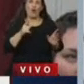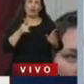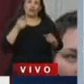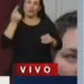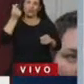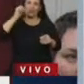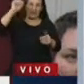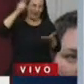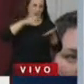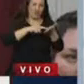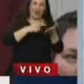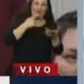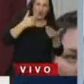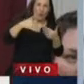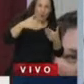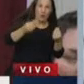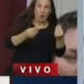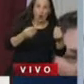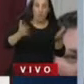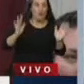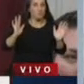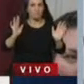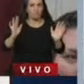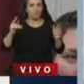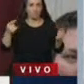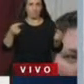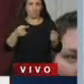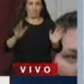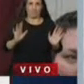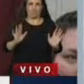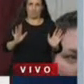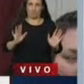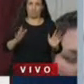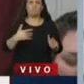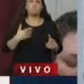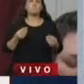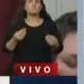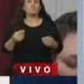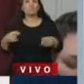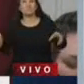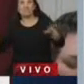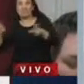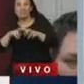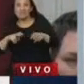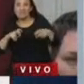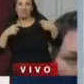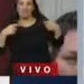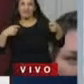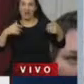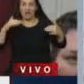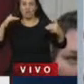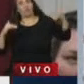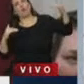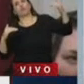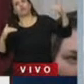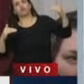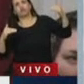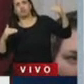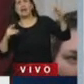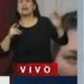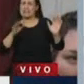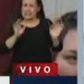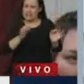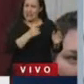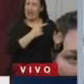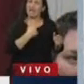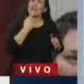sospecho yo por lo que vengo conversando con todos mis colegas, a un bloque muy unido de Juntos por el Cambio, votando masivamente y de manera unida en